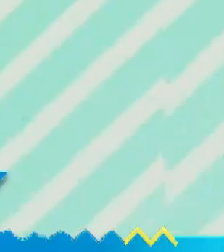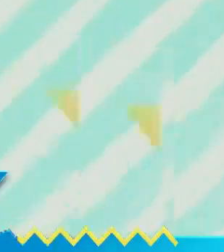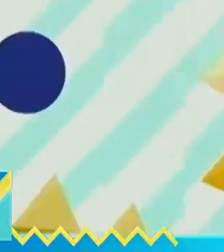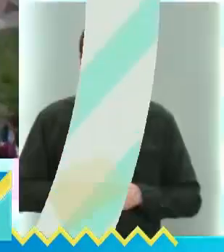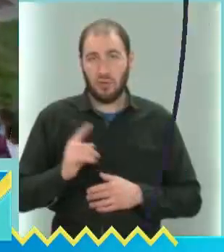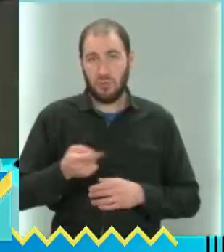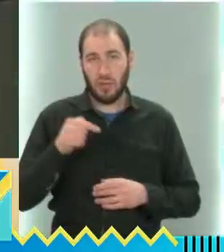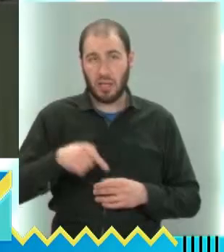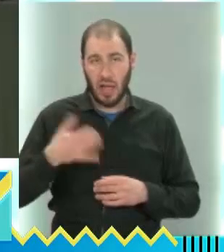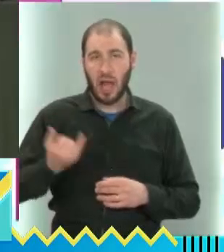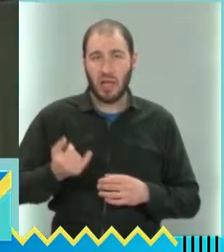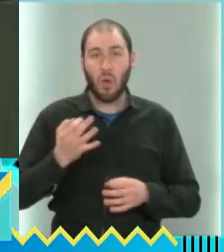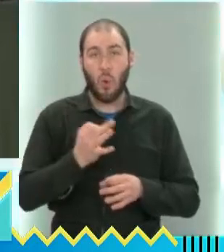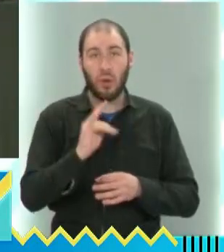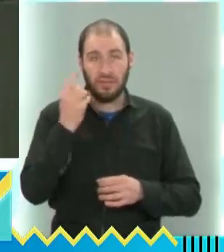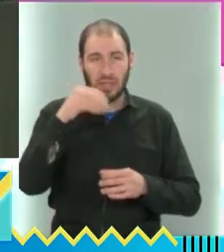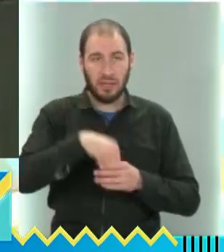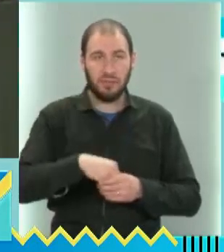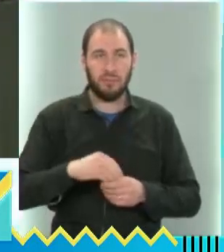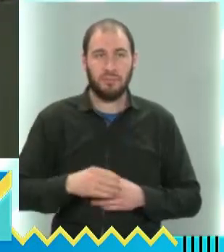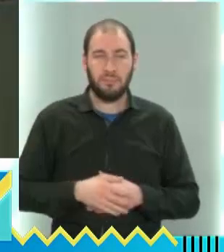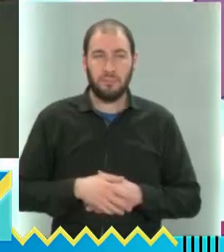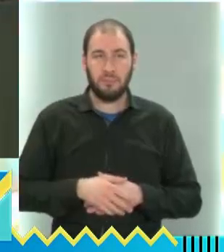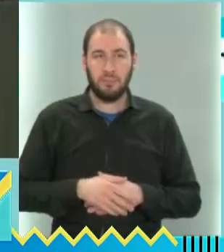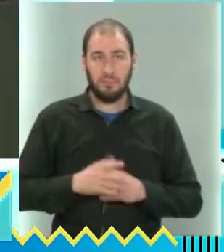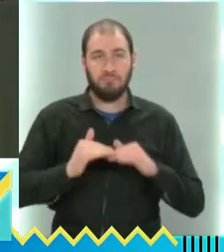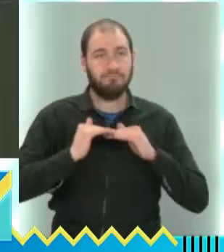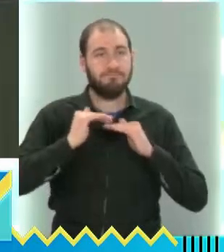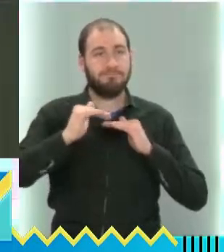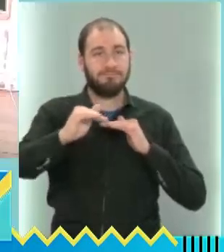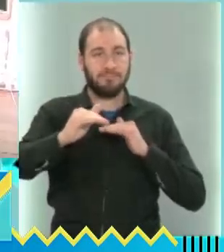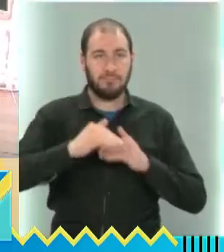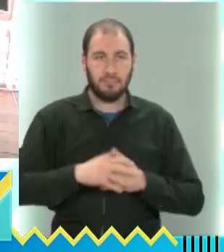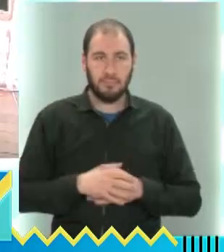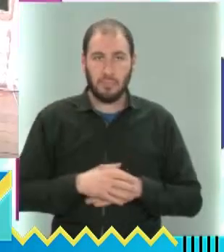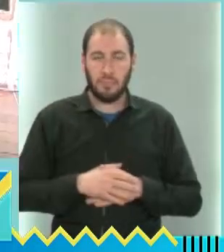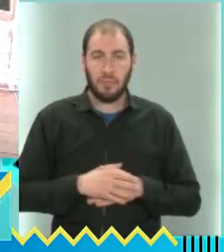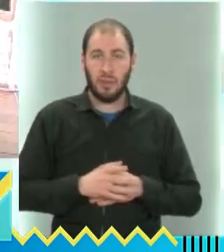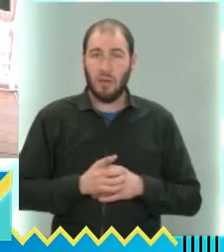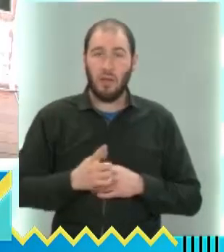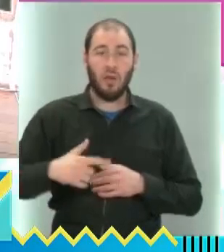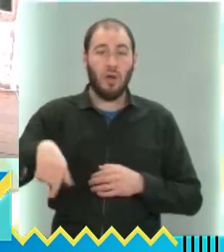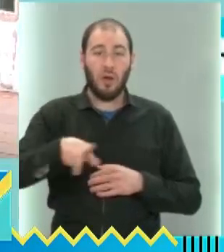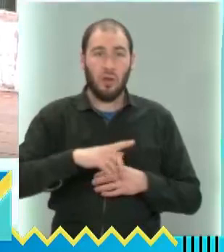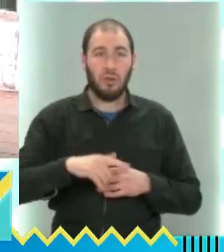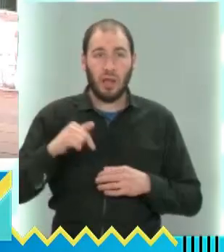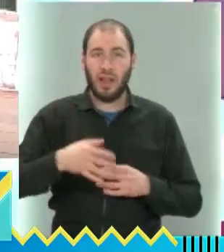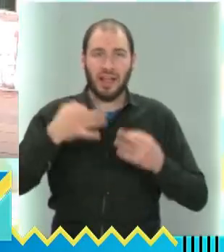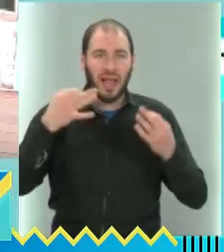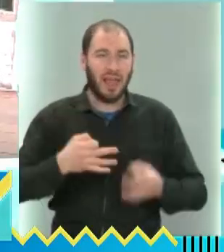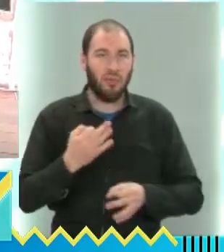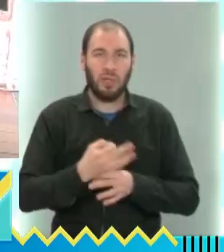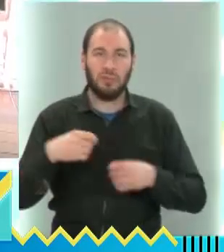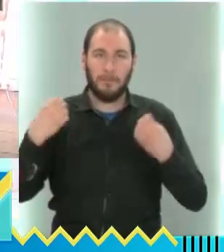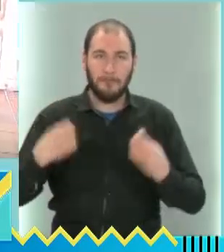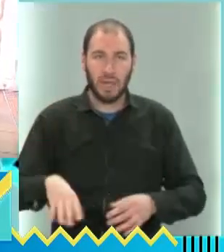que contamos en estos colegios se mantenga, vamos a perder calidad